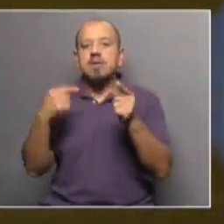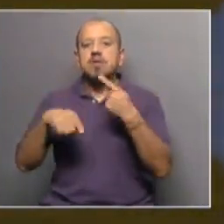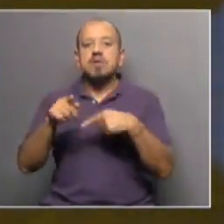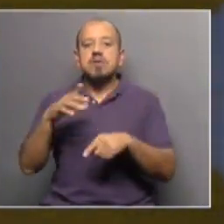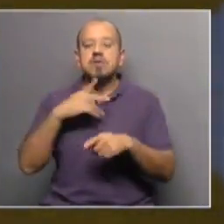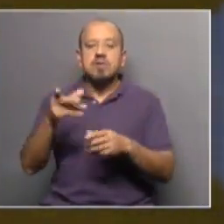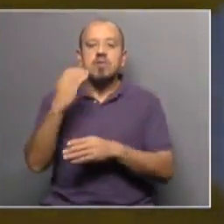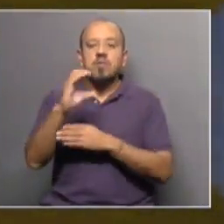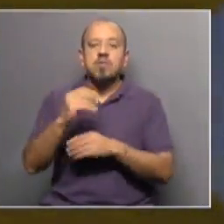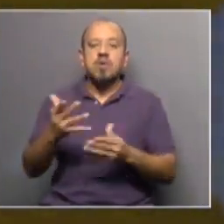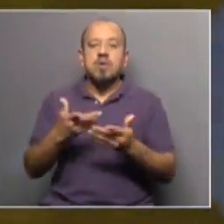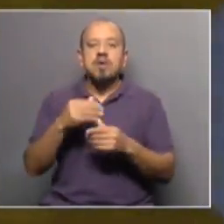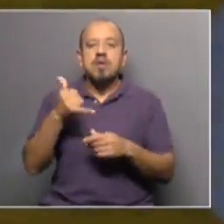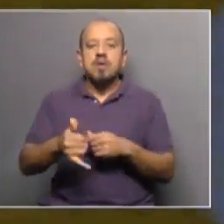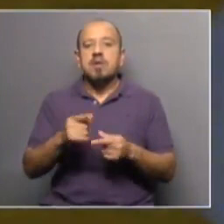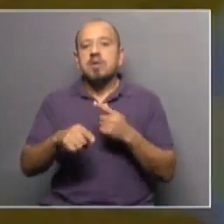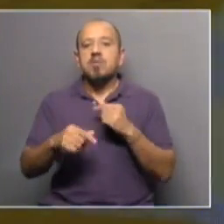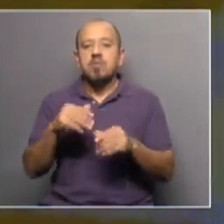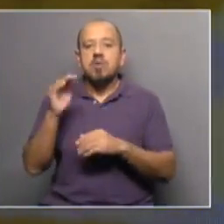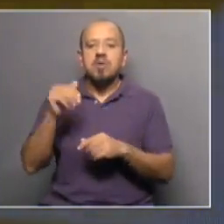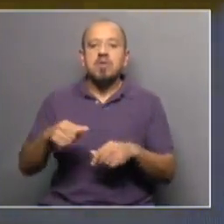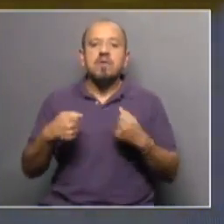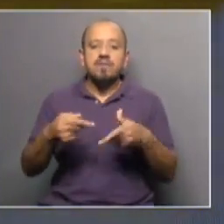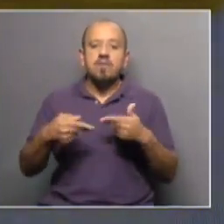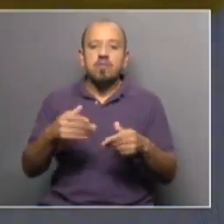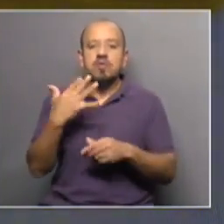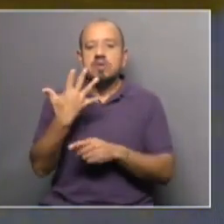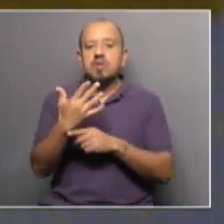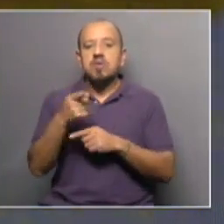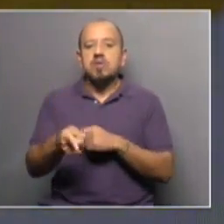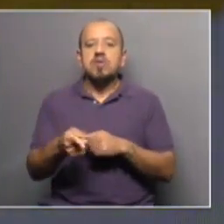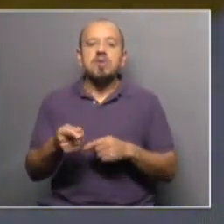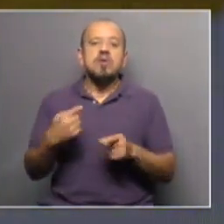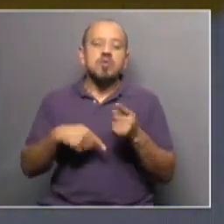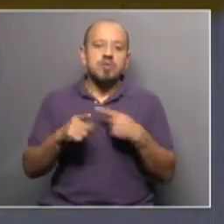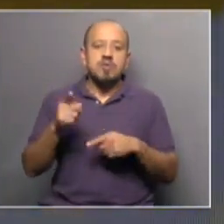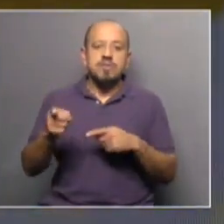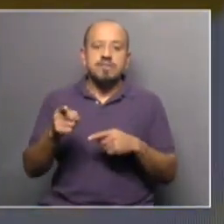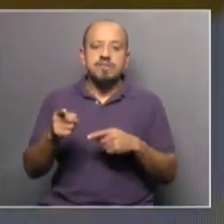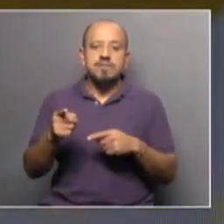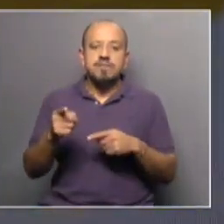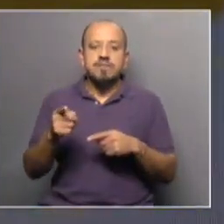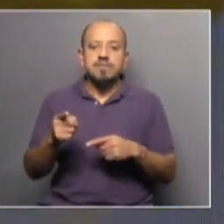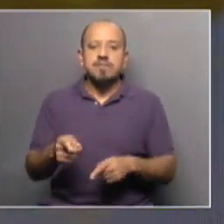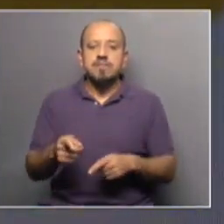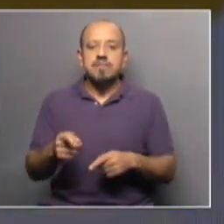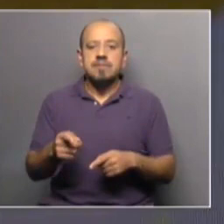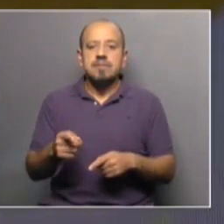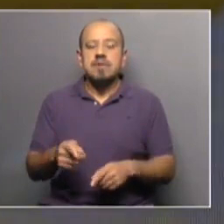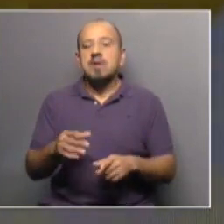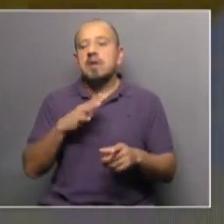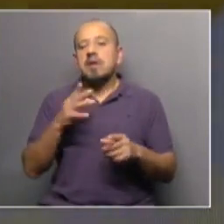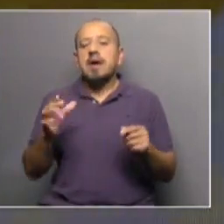se movió muy bien y ahora tiene piso flotante y tiene una cancha de fútbol 5. Entonces eso hizo que bueno, que se pudiese desarrollar